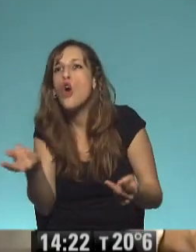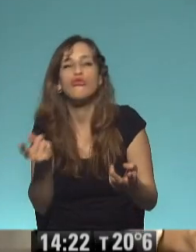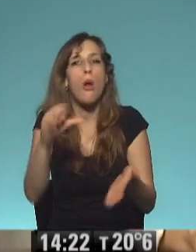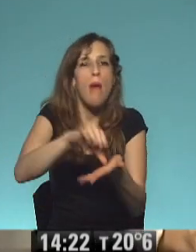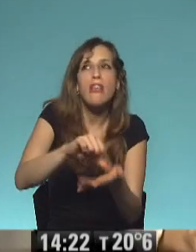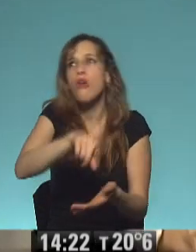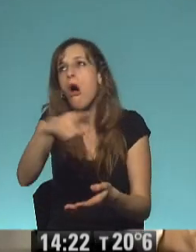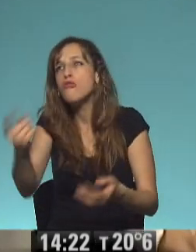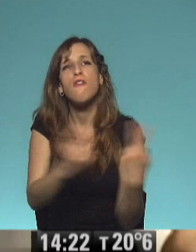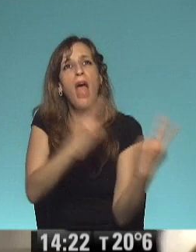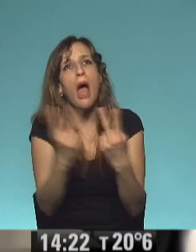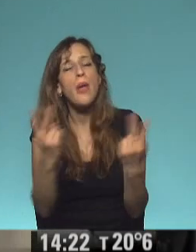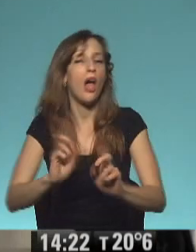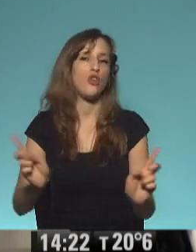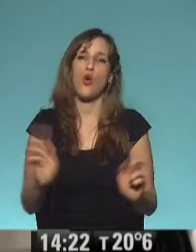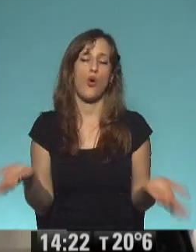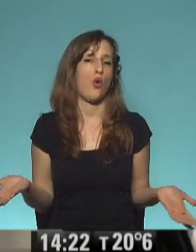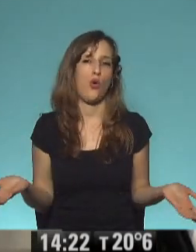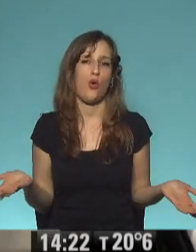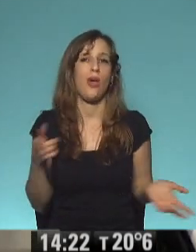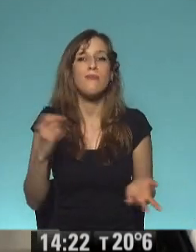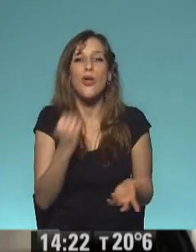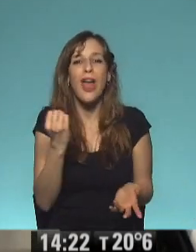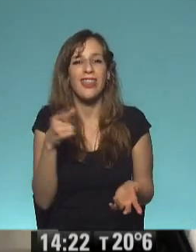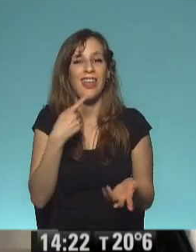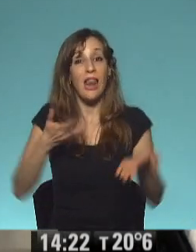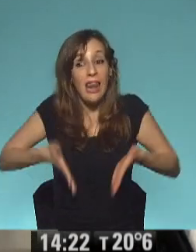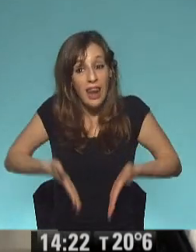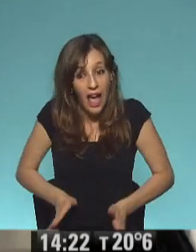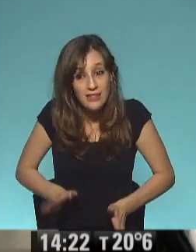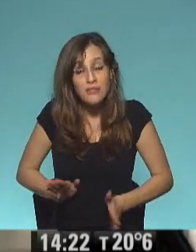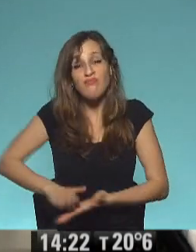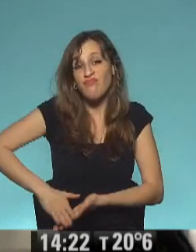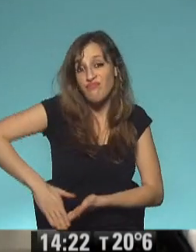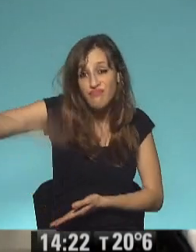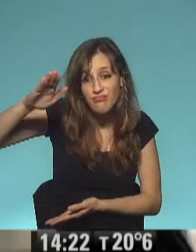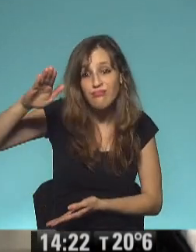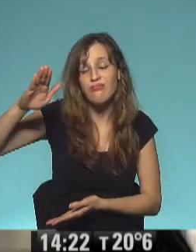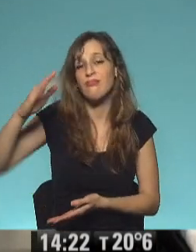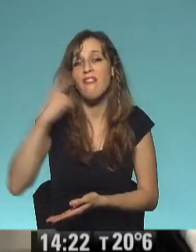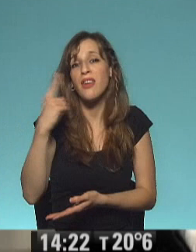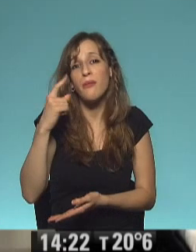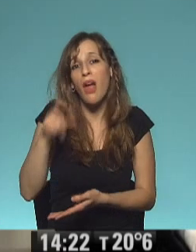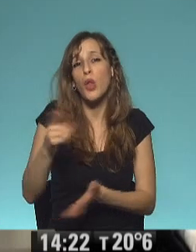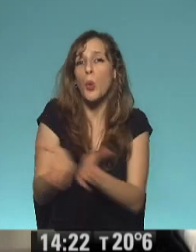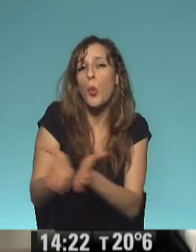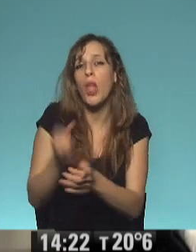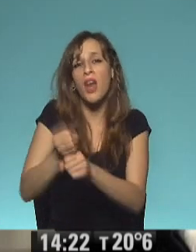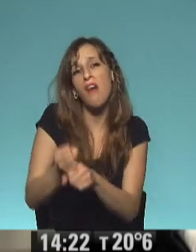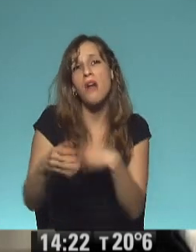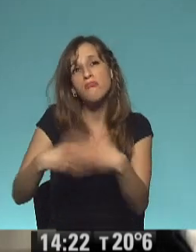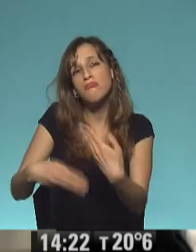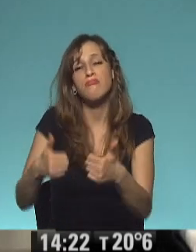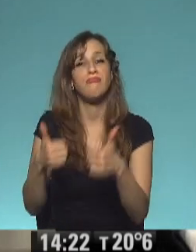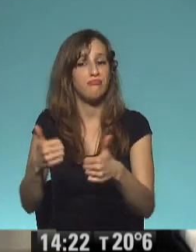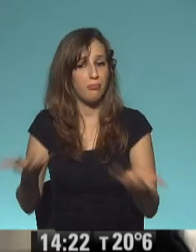y un día que le toque morirse, se verá feliz en Formosa después de haber vivido en Formosa. Y eso no es